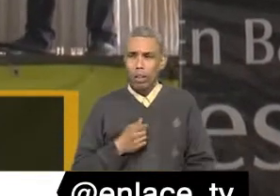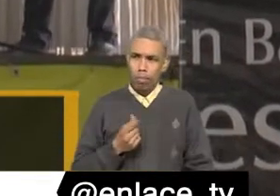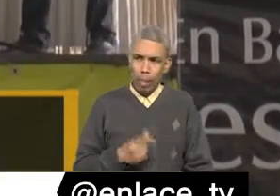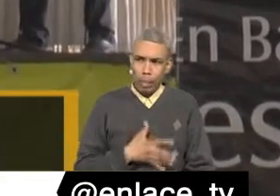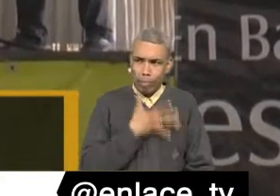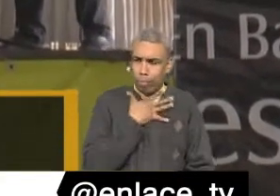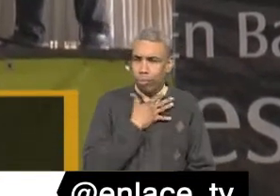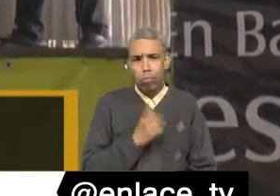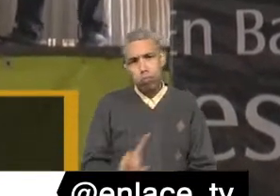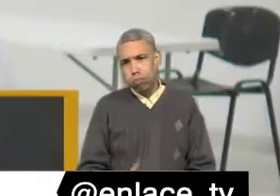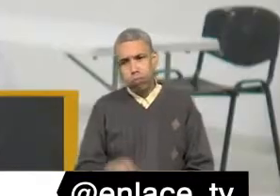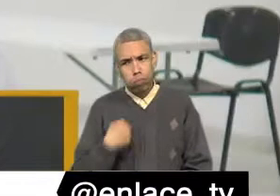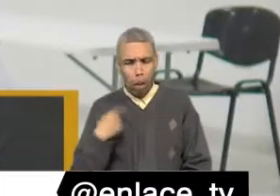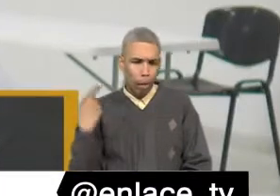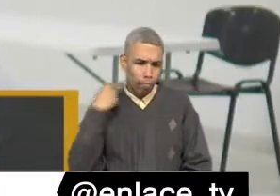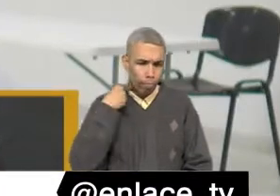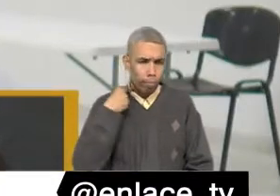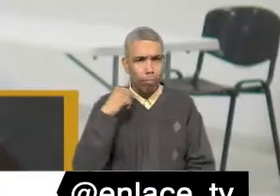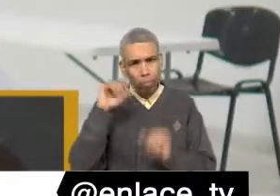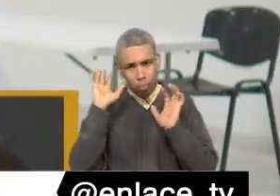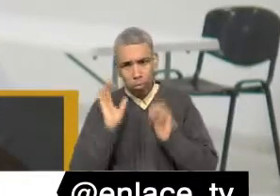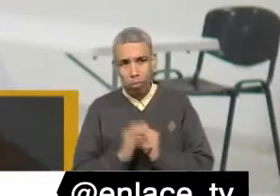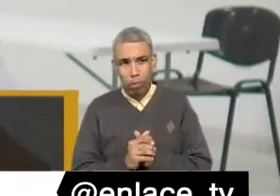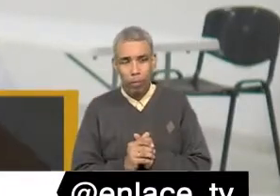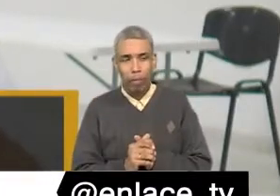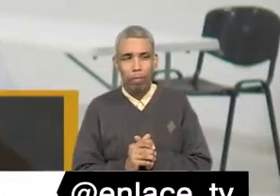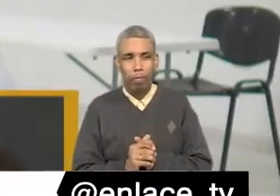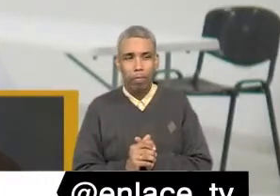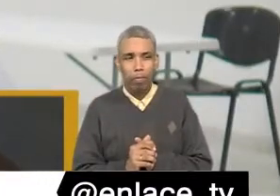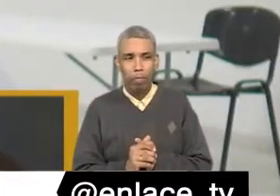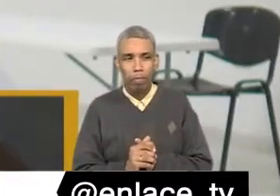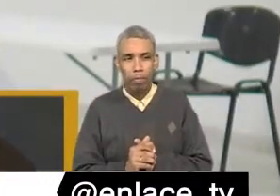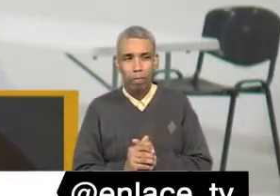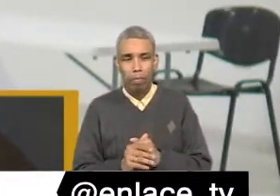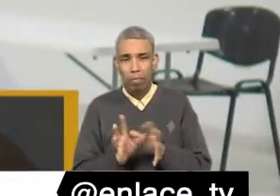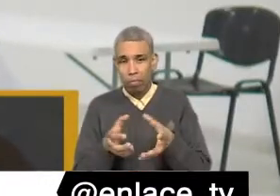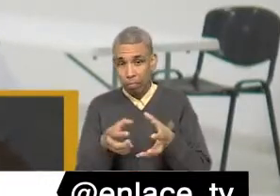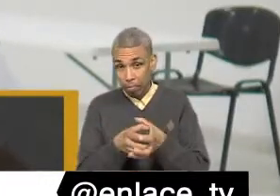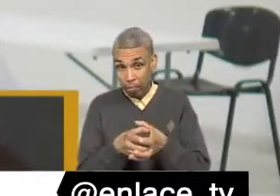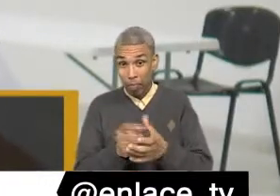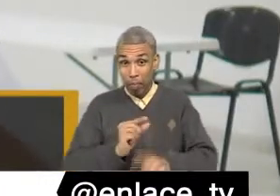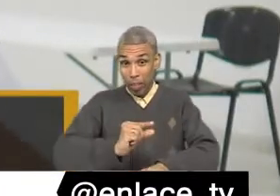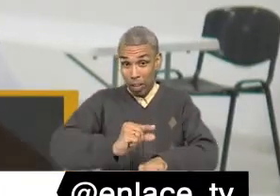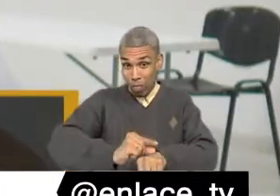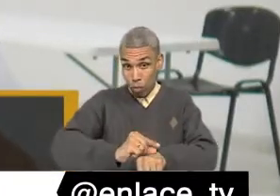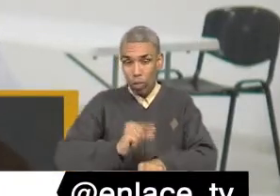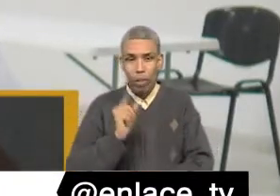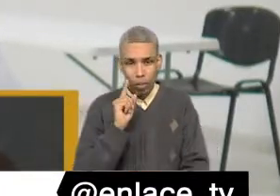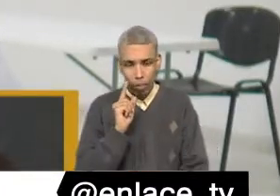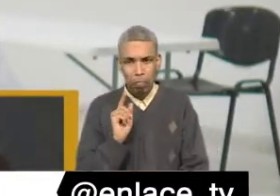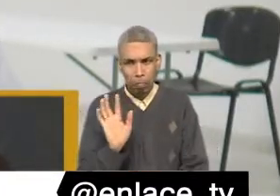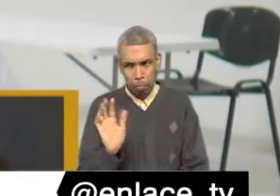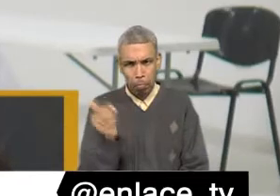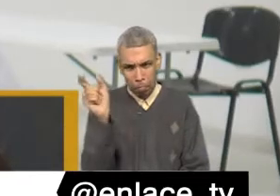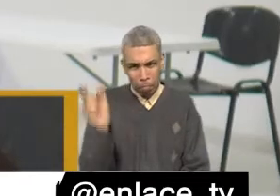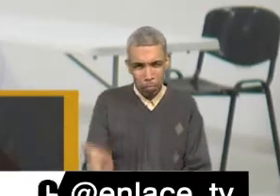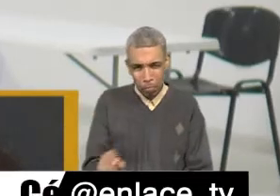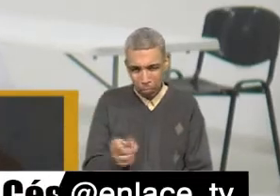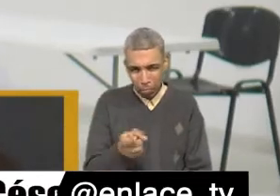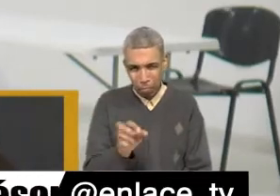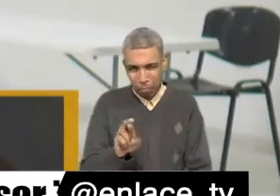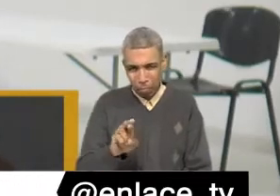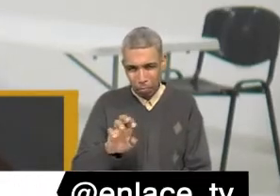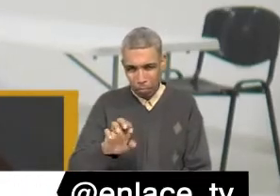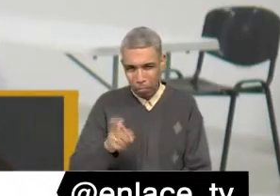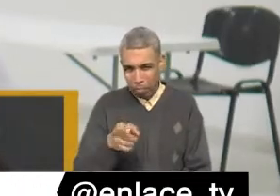este evento. Me reuní con el gerente o director de esta institución que realiza el Festival Vallenato, le hicimos